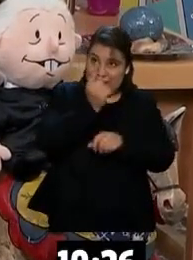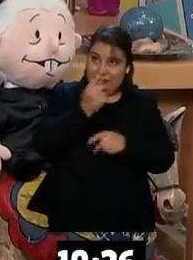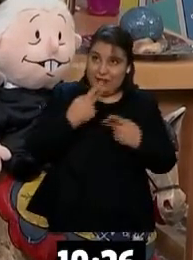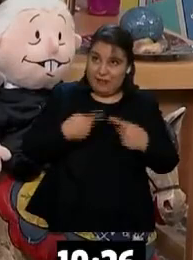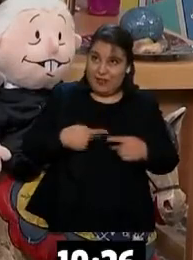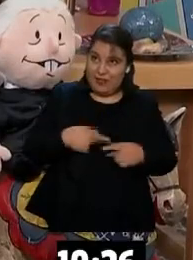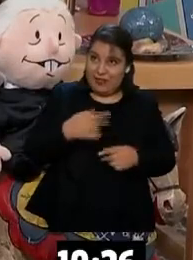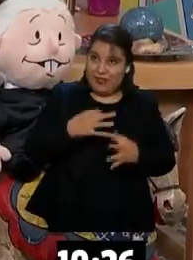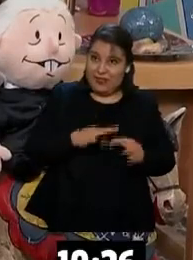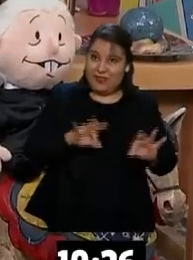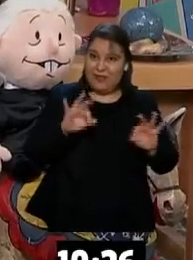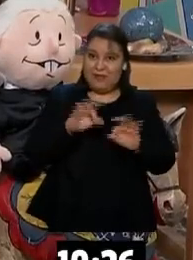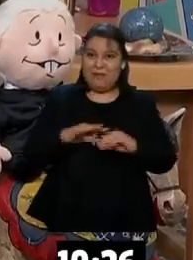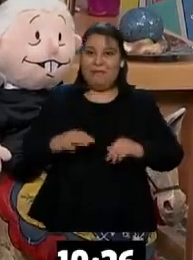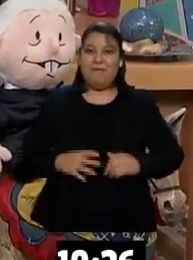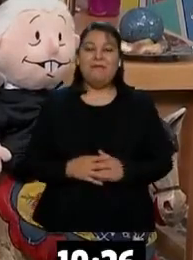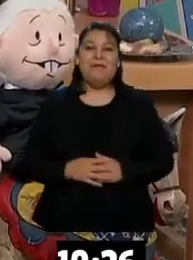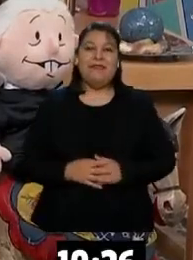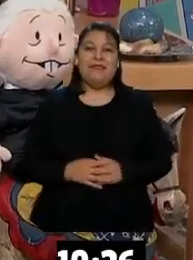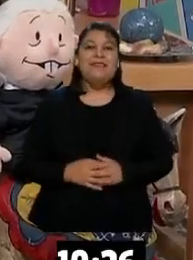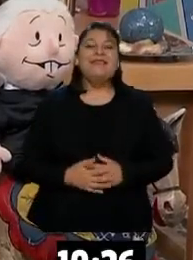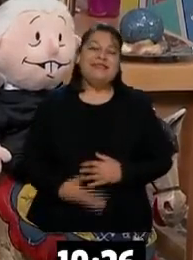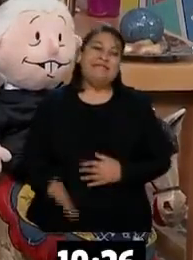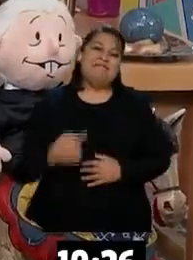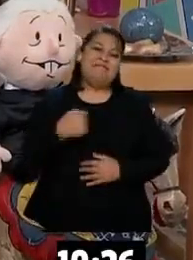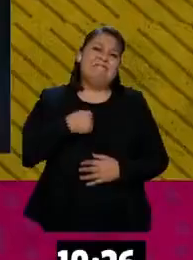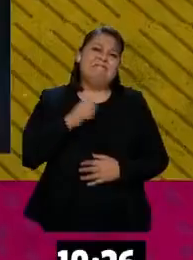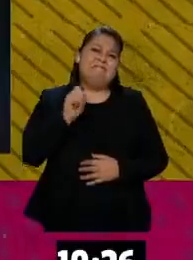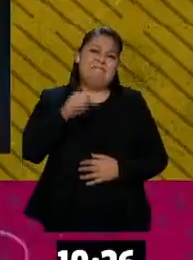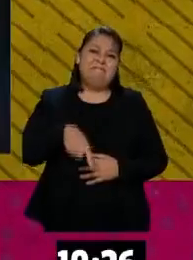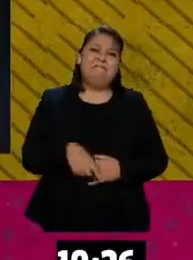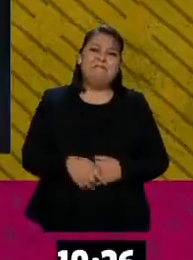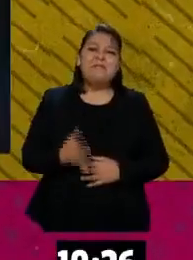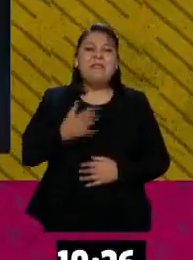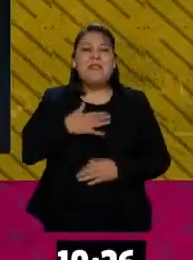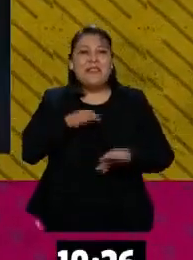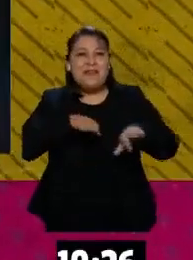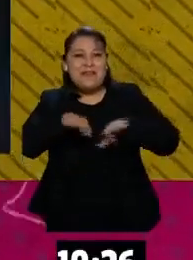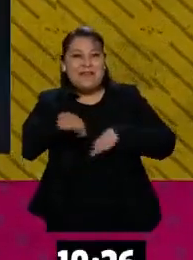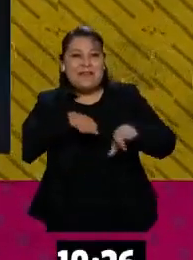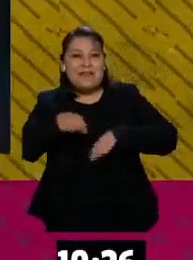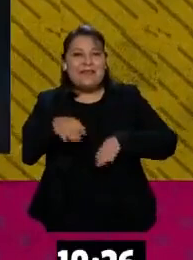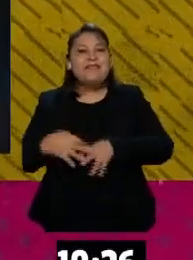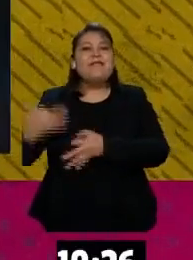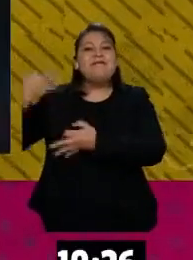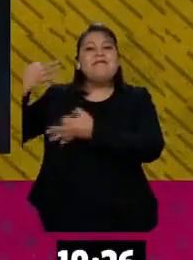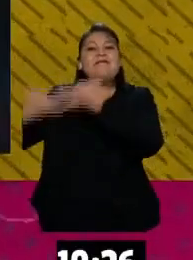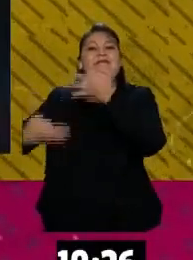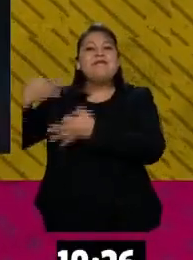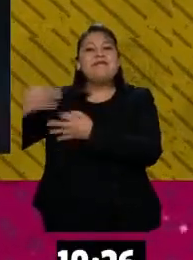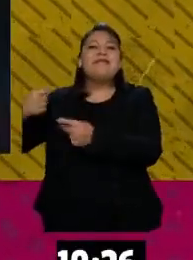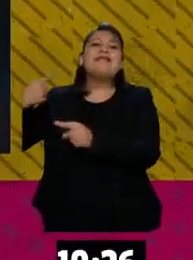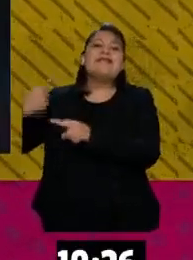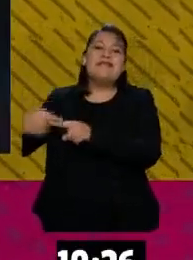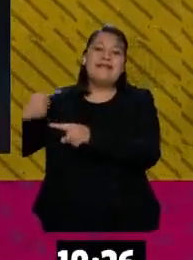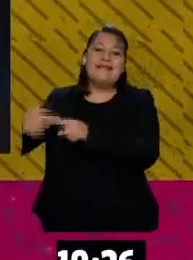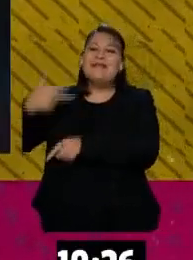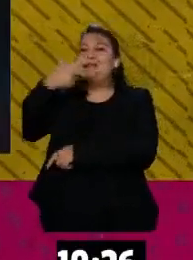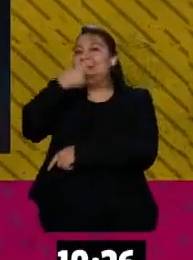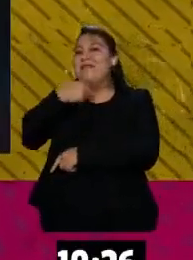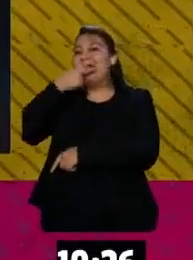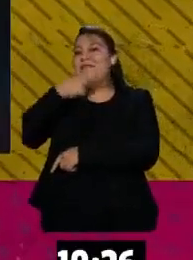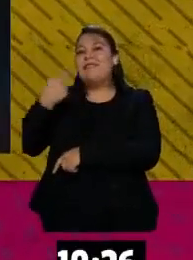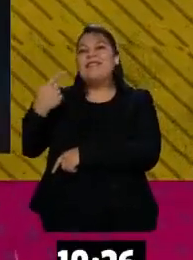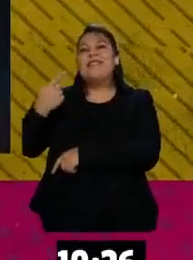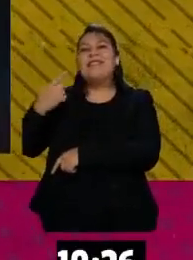Así es, así es. Ahora me puse a trabajar, hombre, en ese tema del fiscal Gertz Manero y pues a encontrar, a ver qué